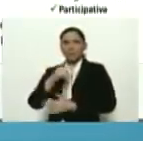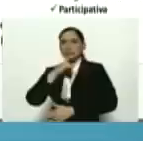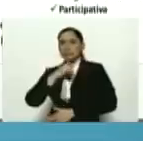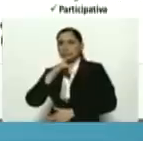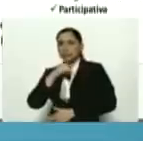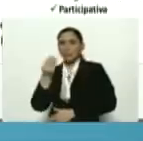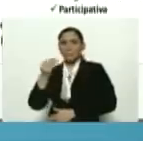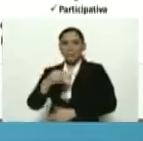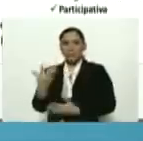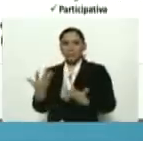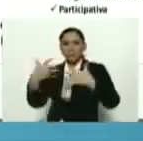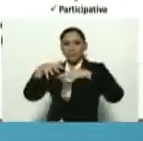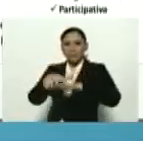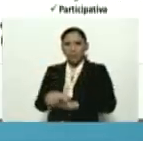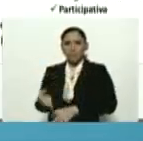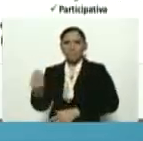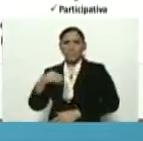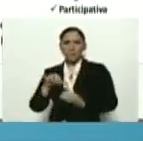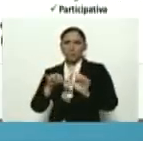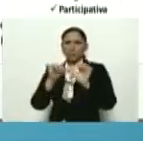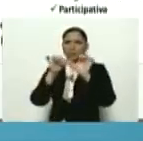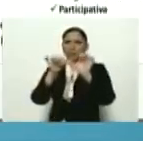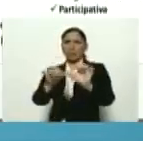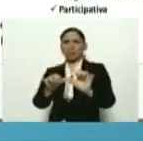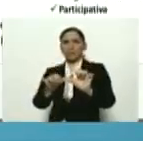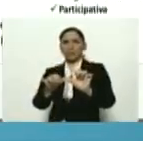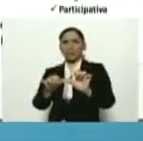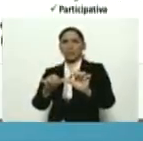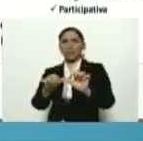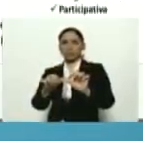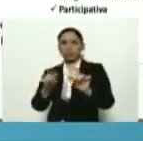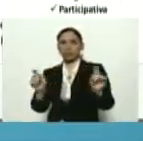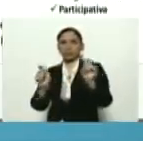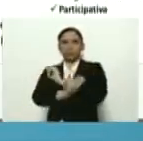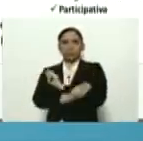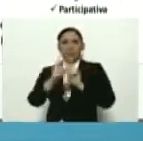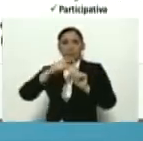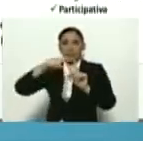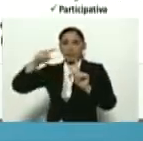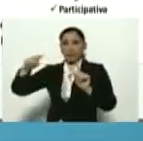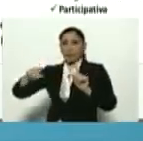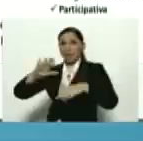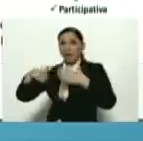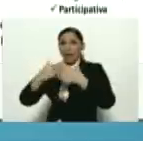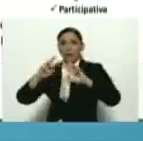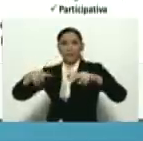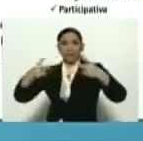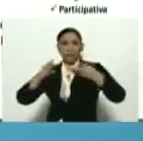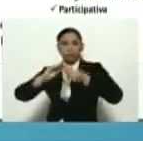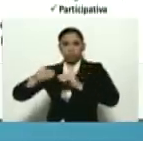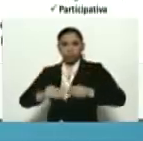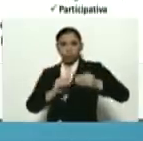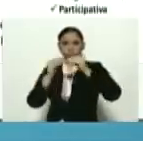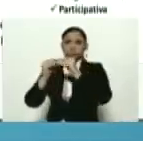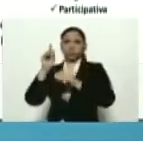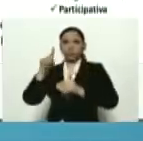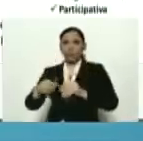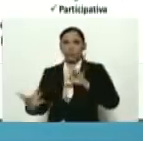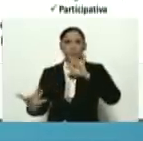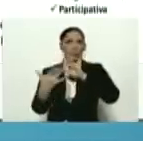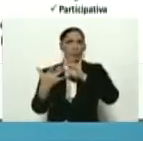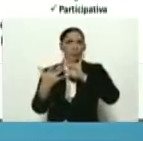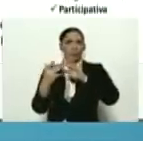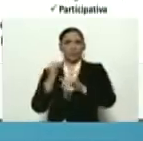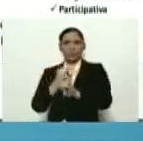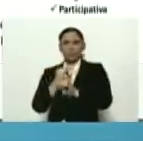más inclusivas, más sostenibles, con una transición energética hacia la renovabilidad, con una conectividad